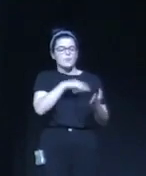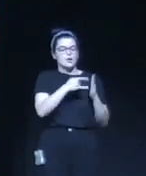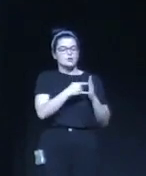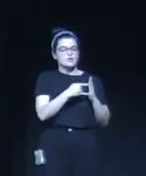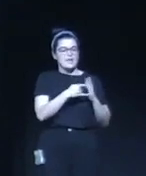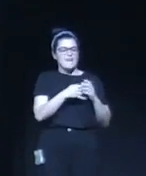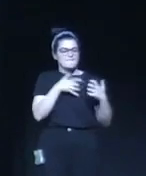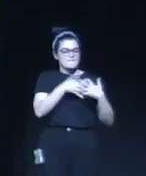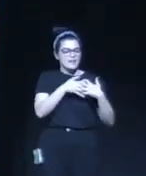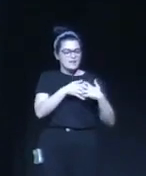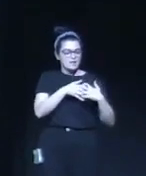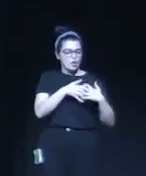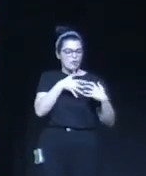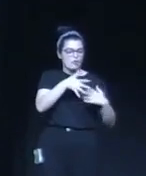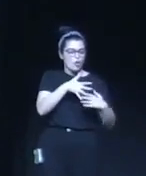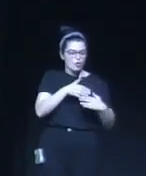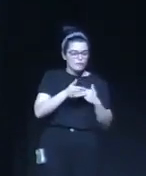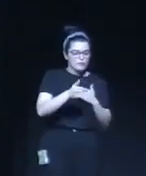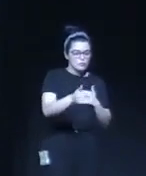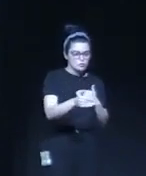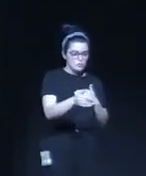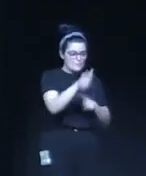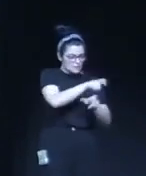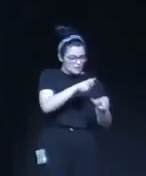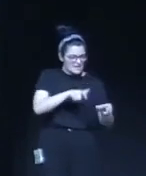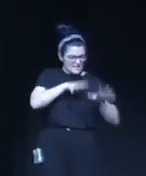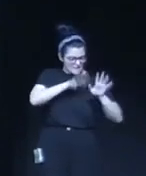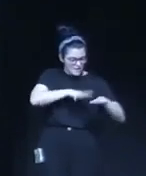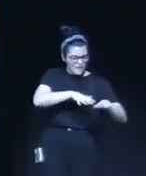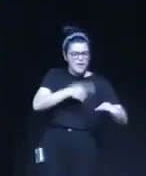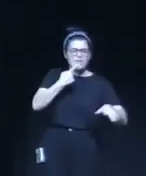la calle y que ha dicho, mira, lo estáis haciendo fatal.